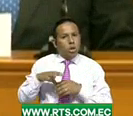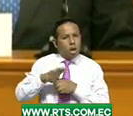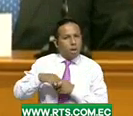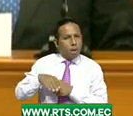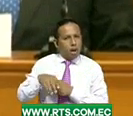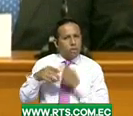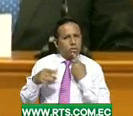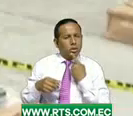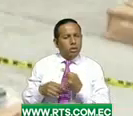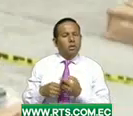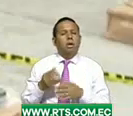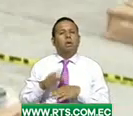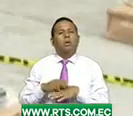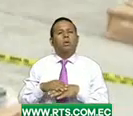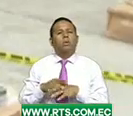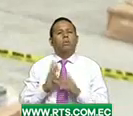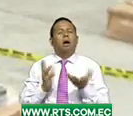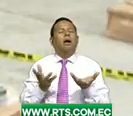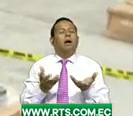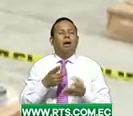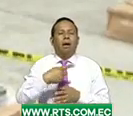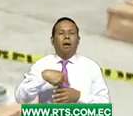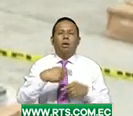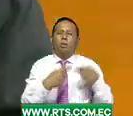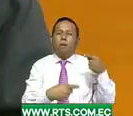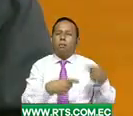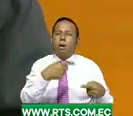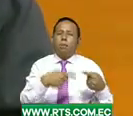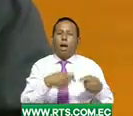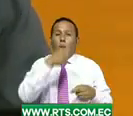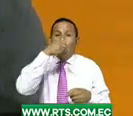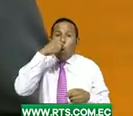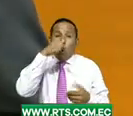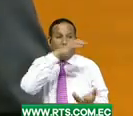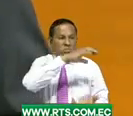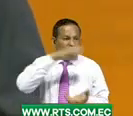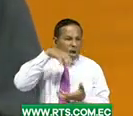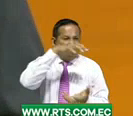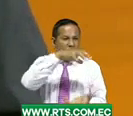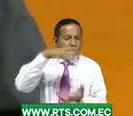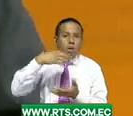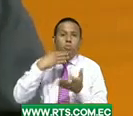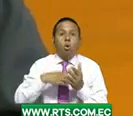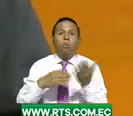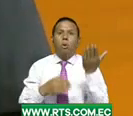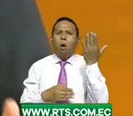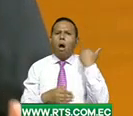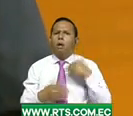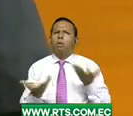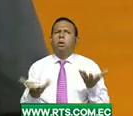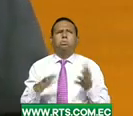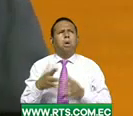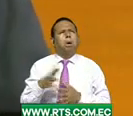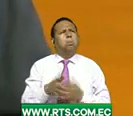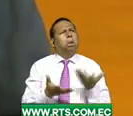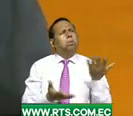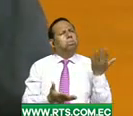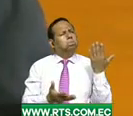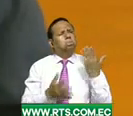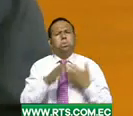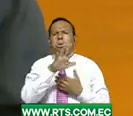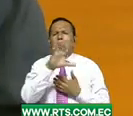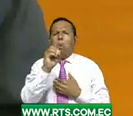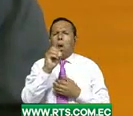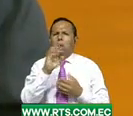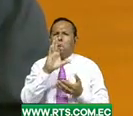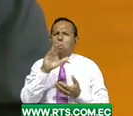que esto es en respuesta al decomiso de drogas. Hace unos pocos años Ecuador incautó quizás 50 toneladas al año, pero